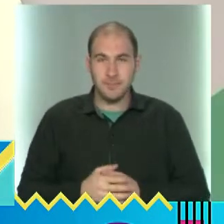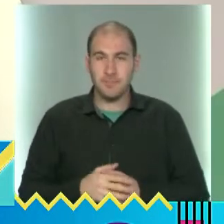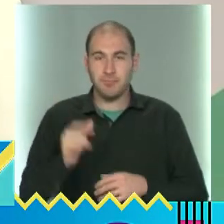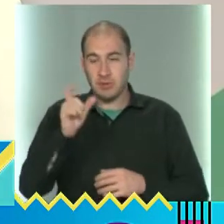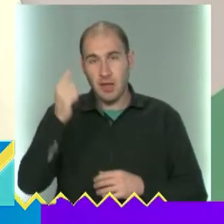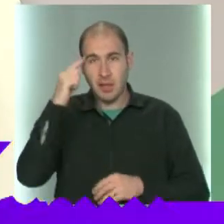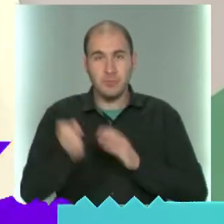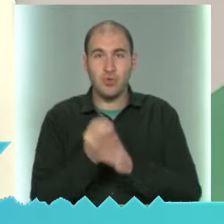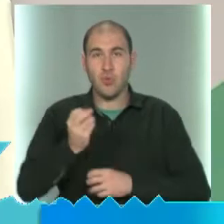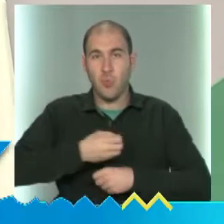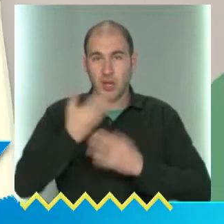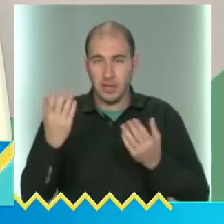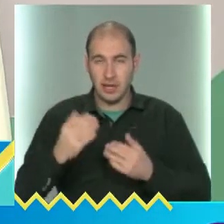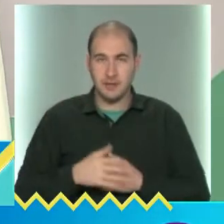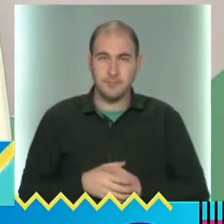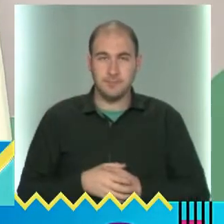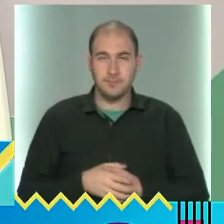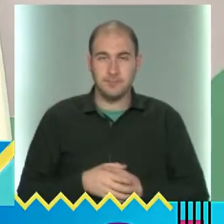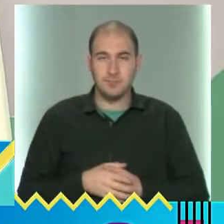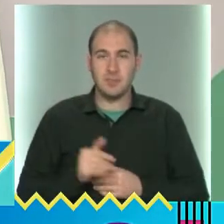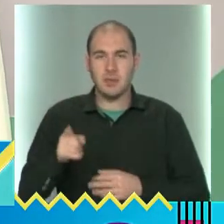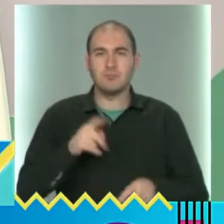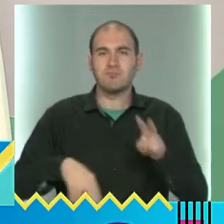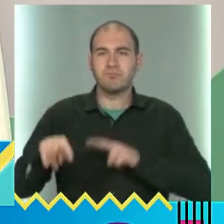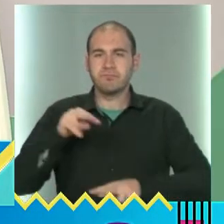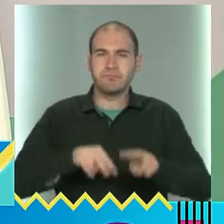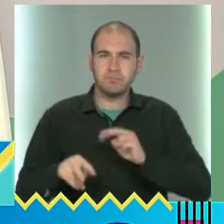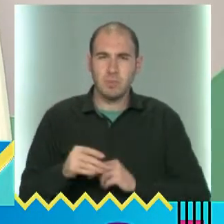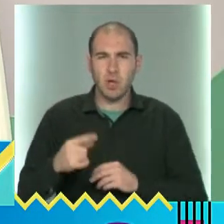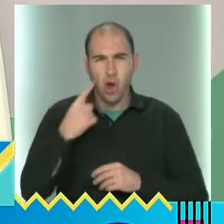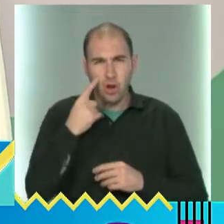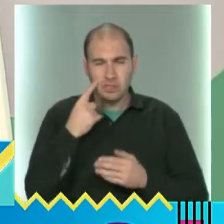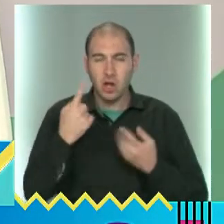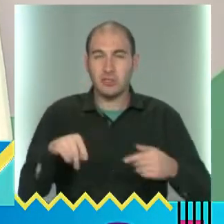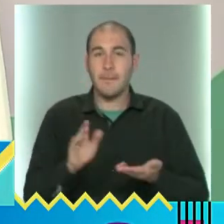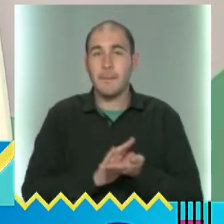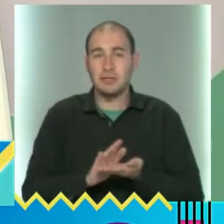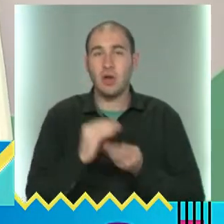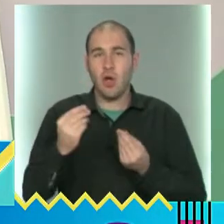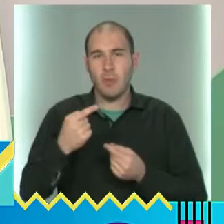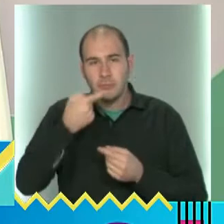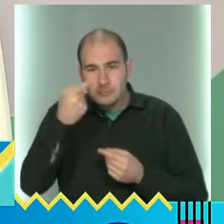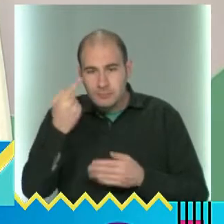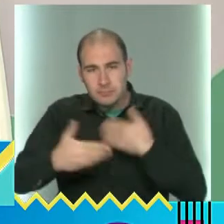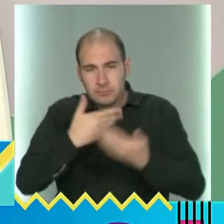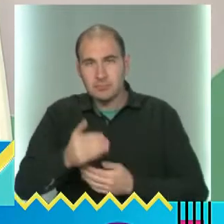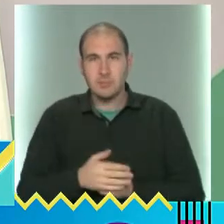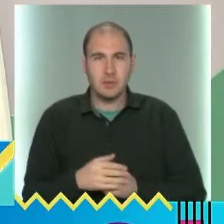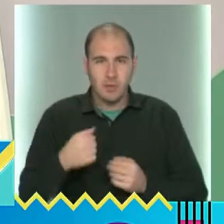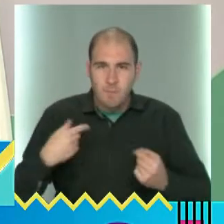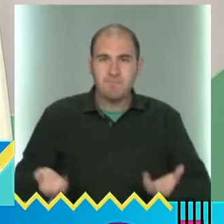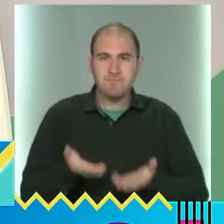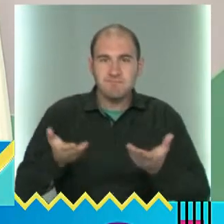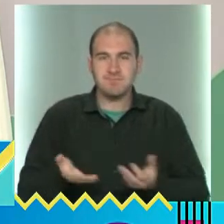cualquier inventor es la búsqueda de conocer los principios básicos de cómo funciona, la curiosidad que a uno lo